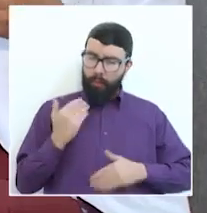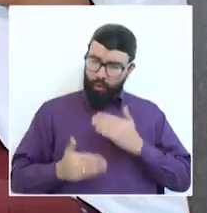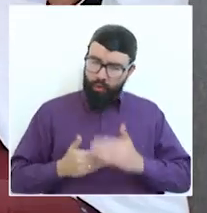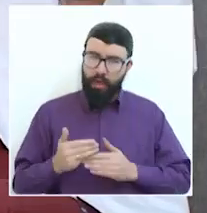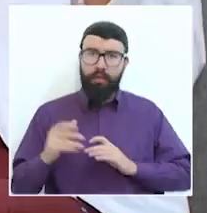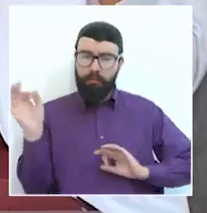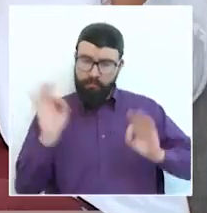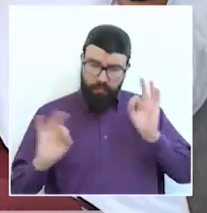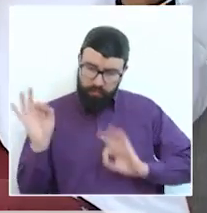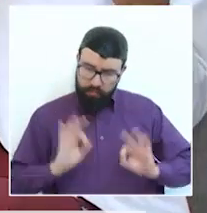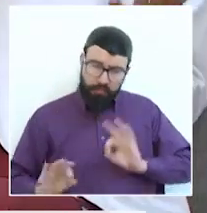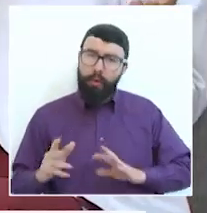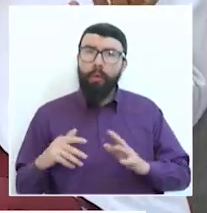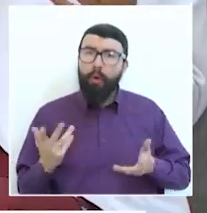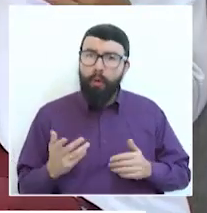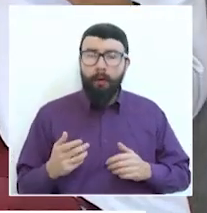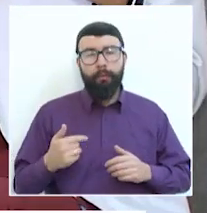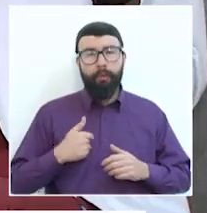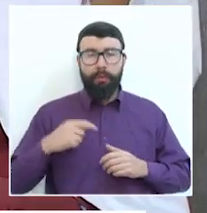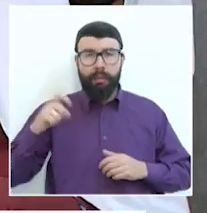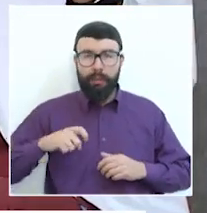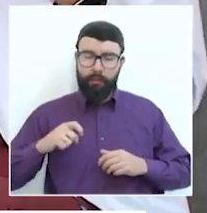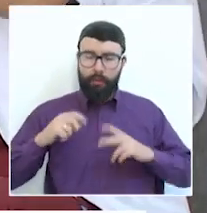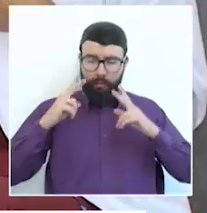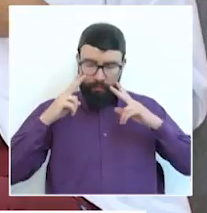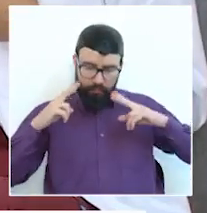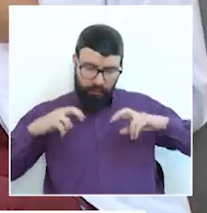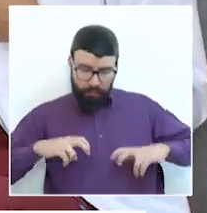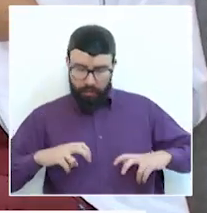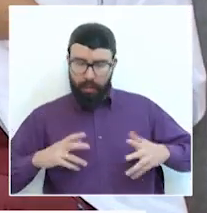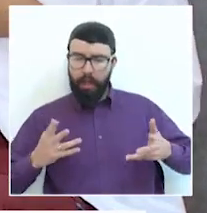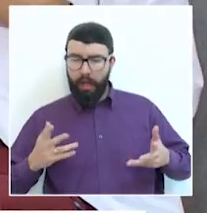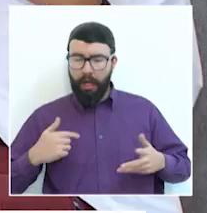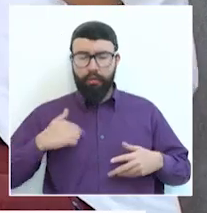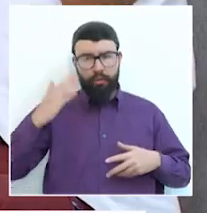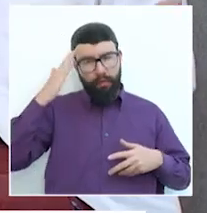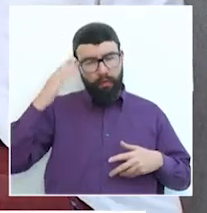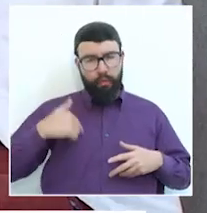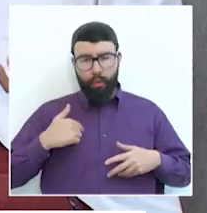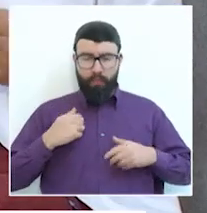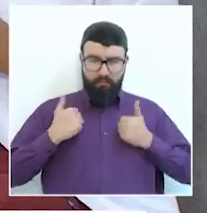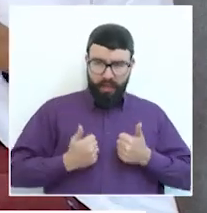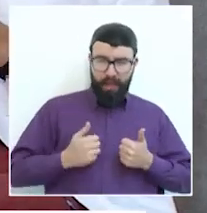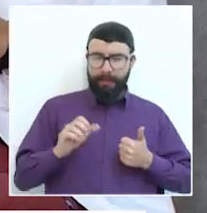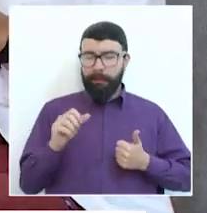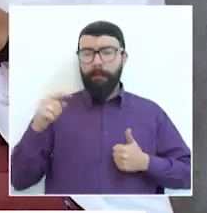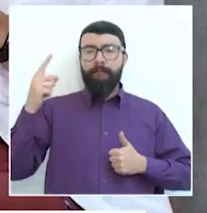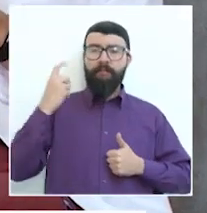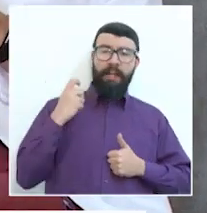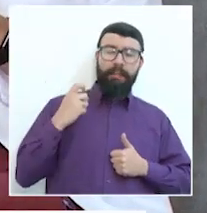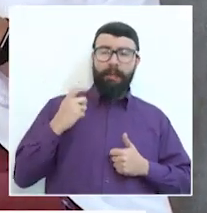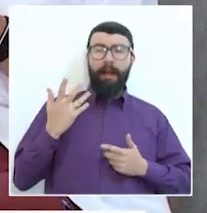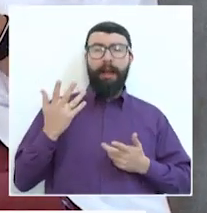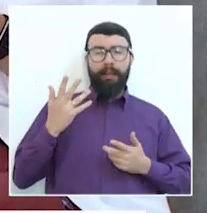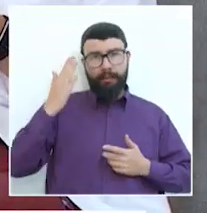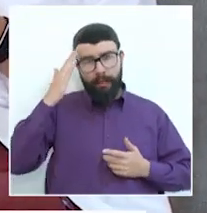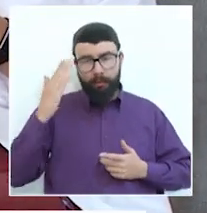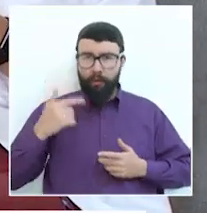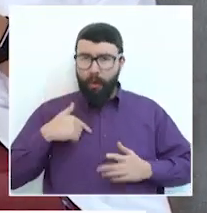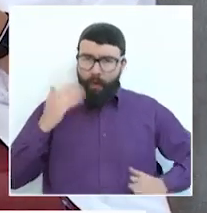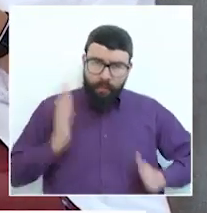que hacer? Tengo que hacer una valoración, tengo que entender cuáles son mis cualidades y mis capacidades físicas,